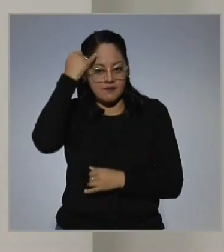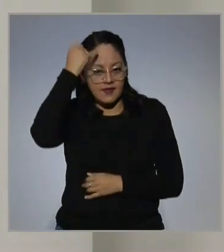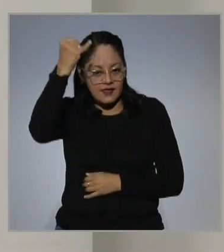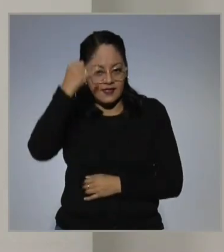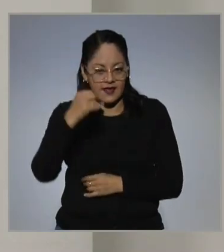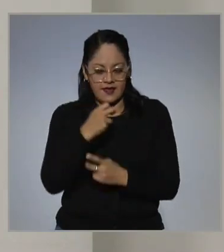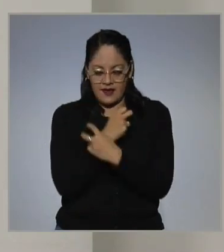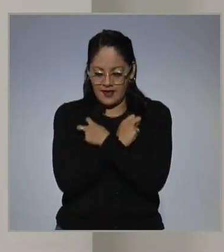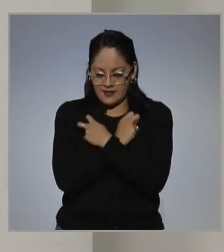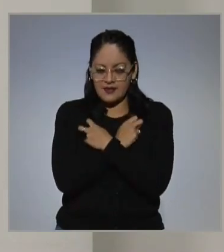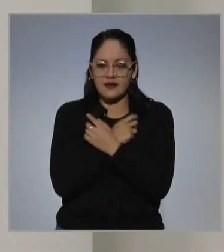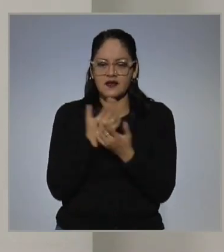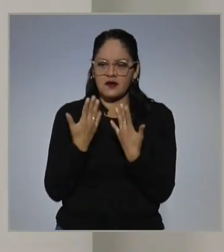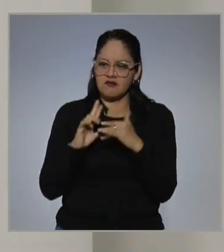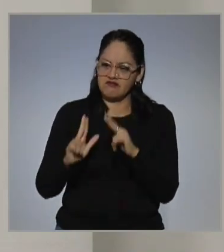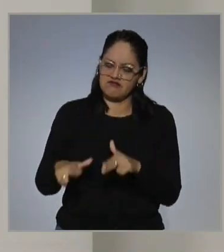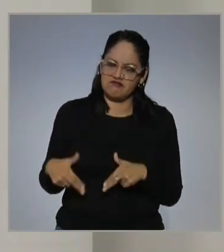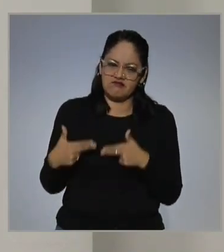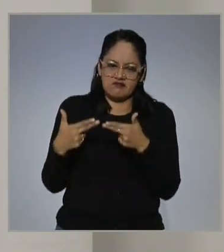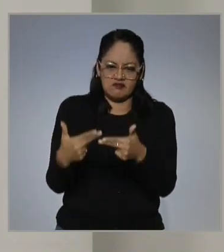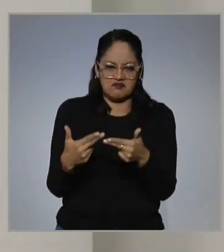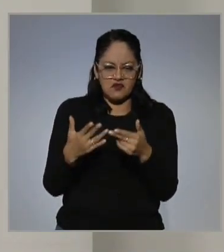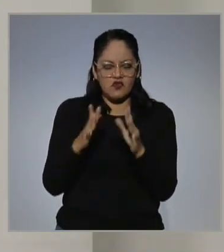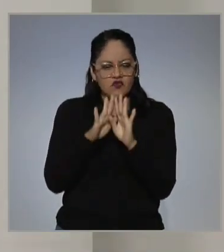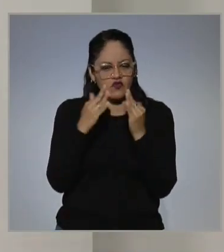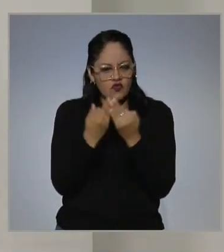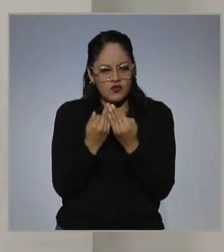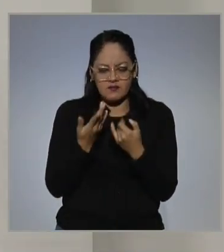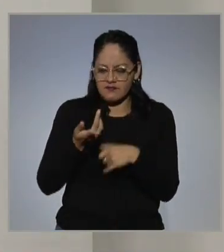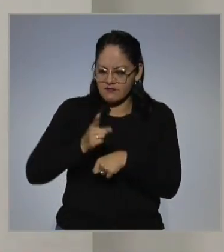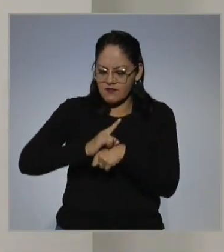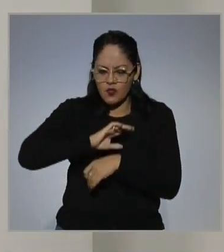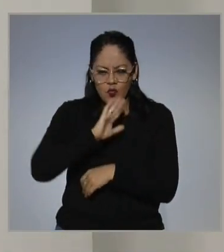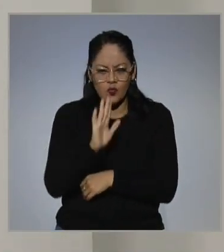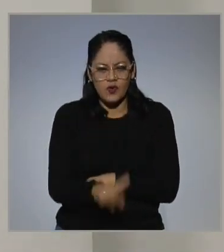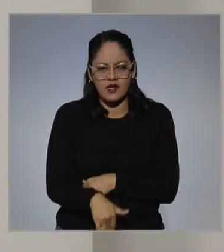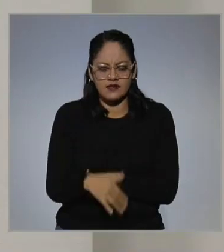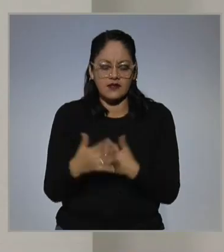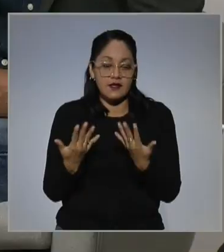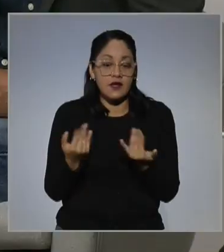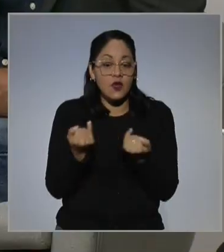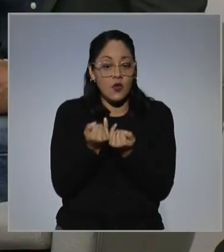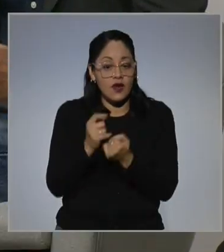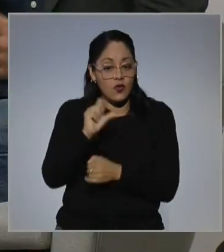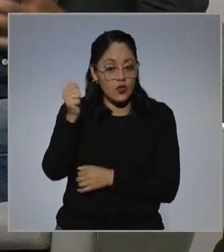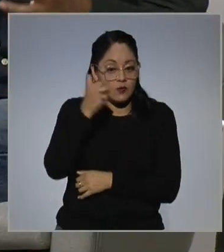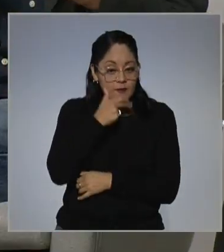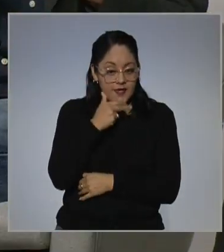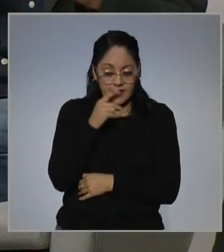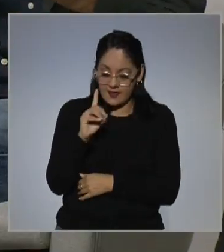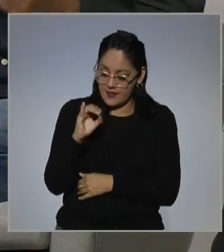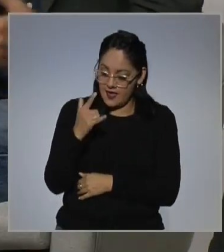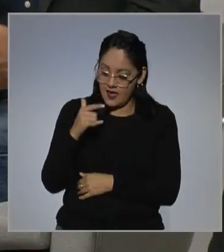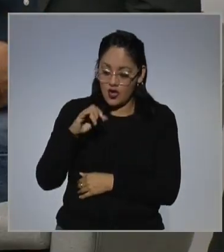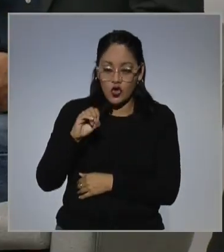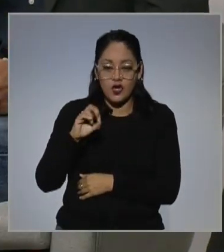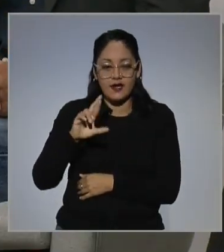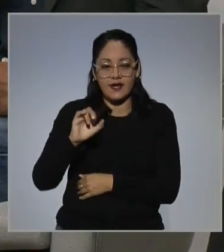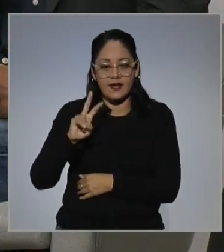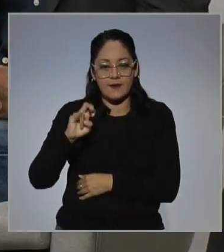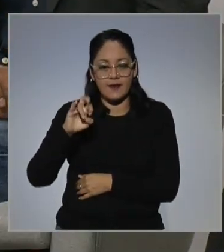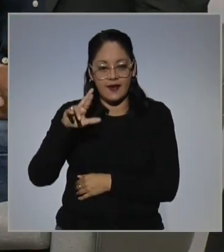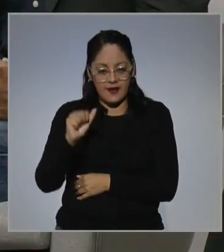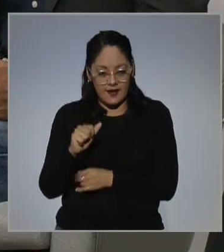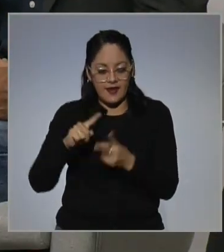deja un legado de grabados maravillosos de muertos, hasta Diego Rivera y Frida Kahlo, que tuvieron